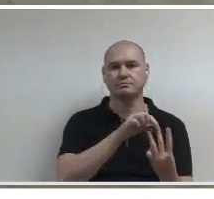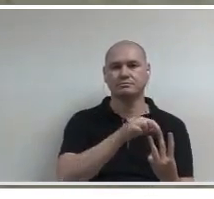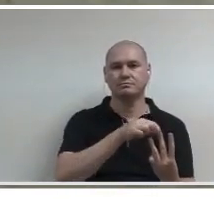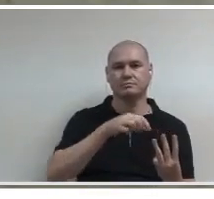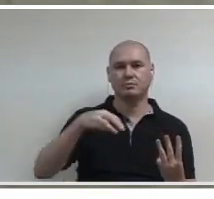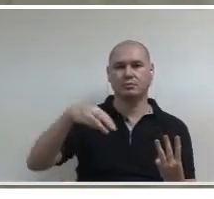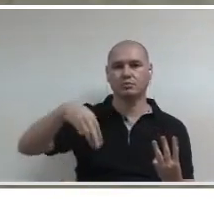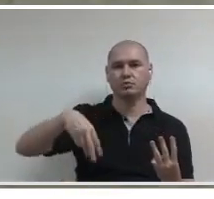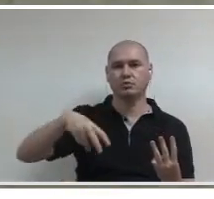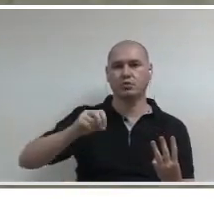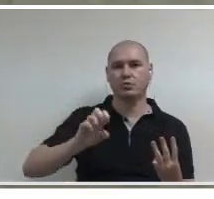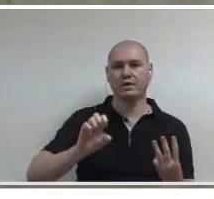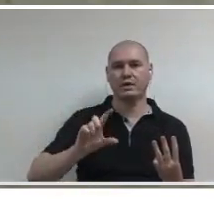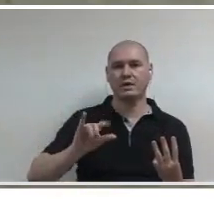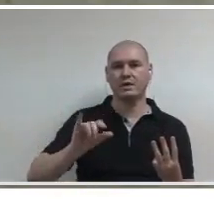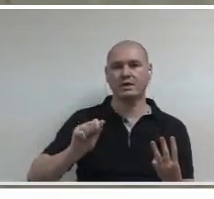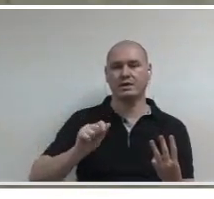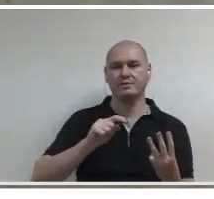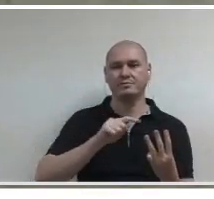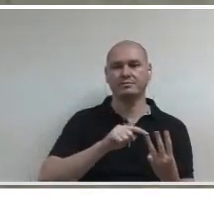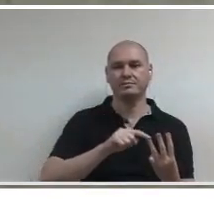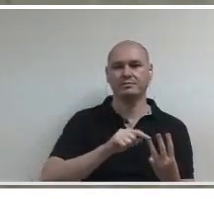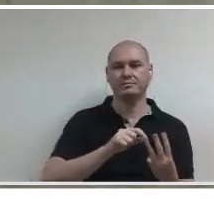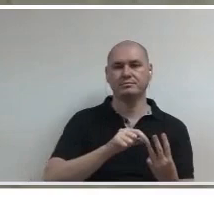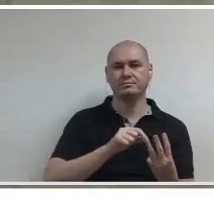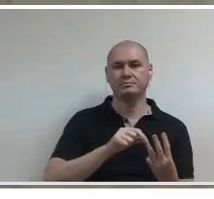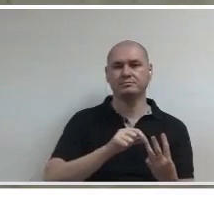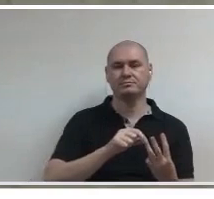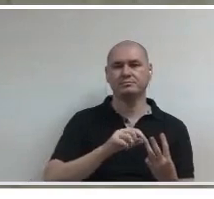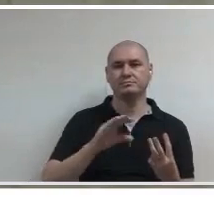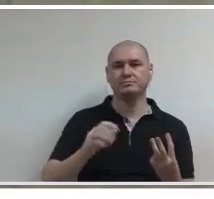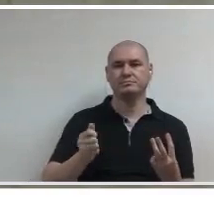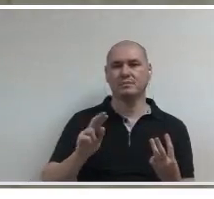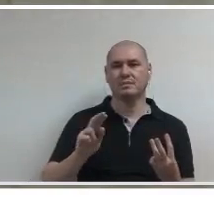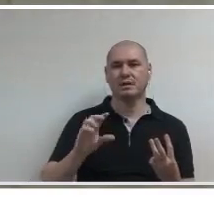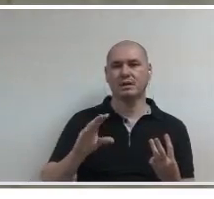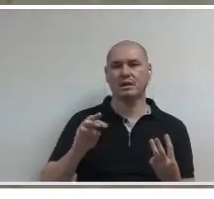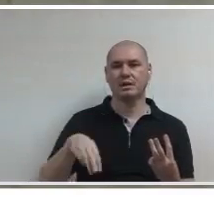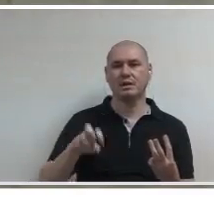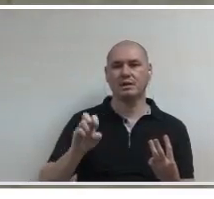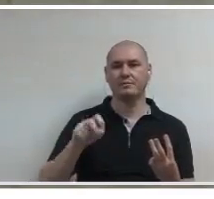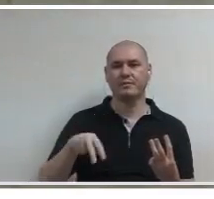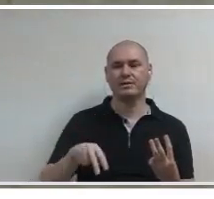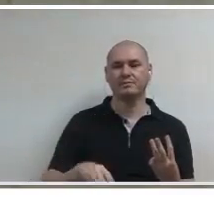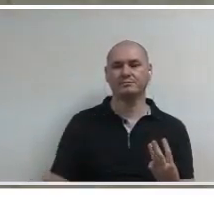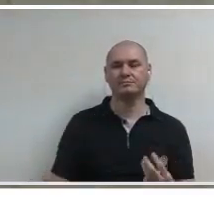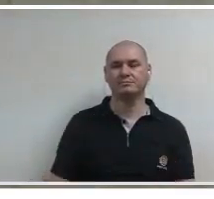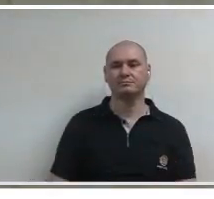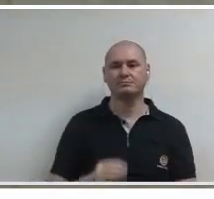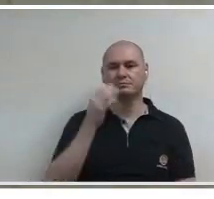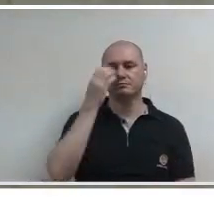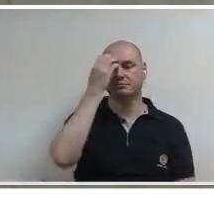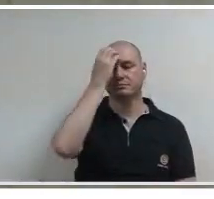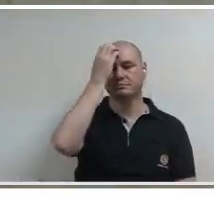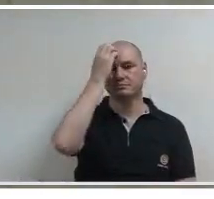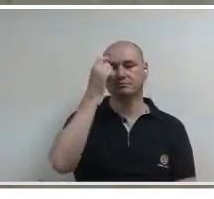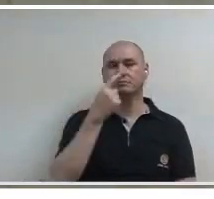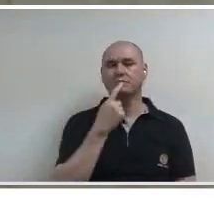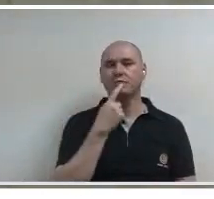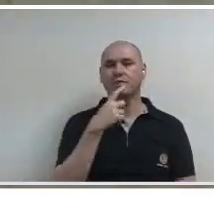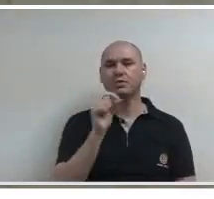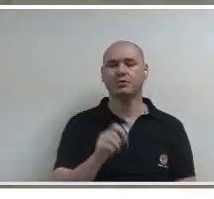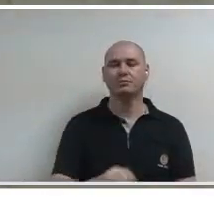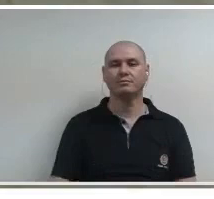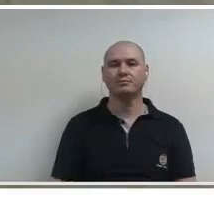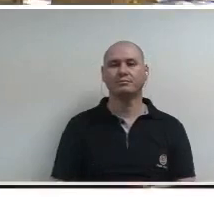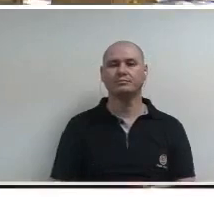Luciana Harsterberger Bobadilla. Noelia Luciana Harsterberger Bobadilla. Abogada Carmen Mercedes Aquino